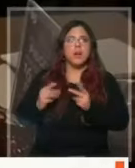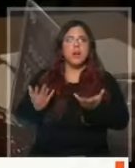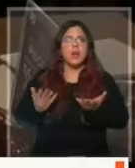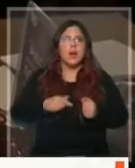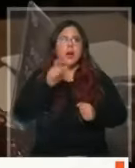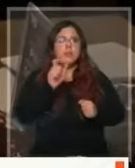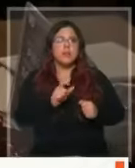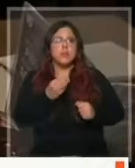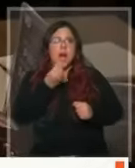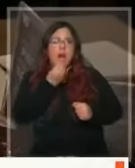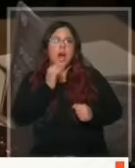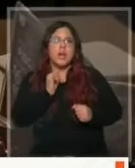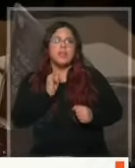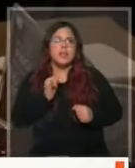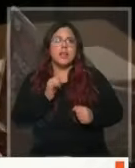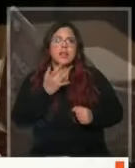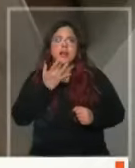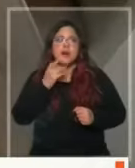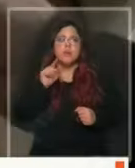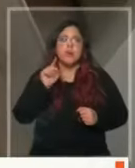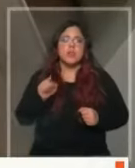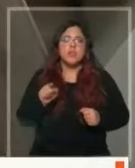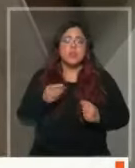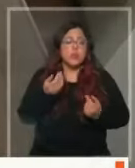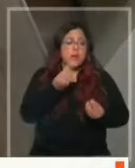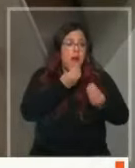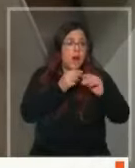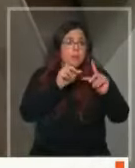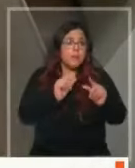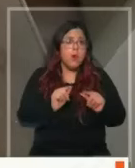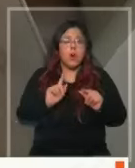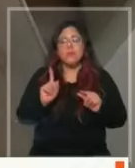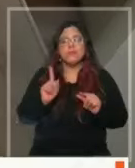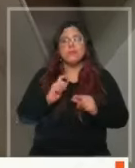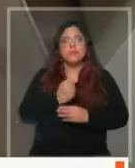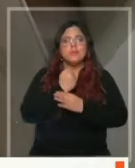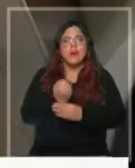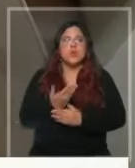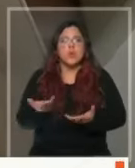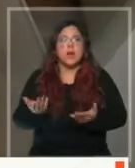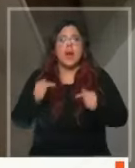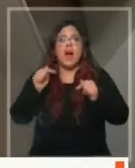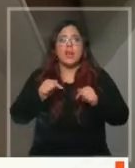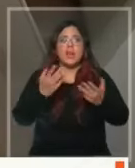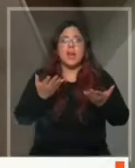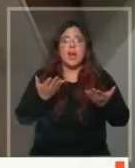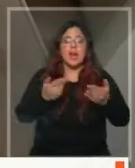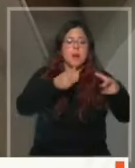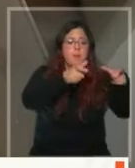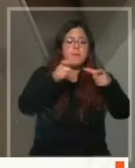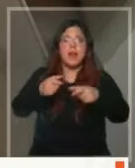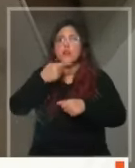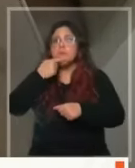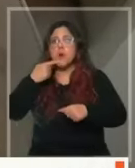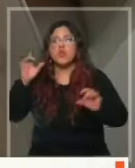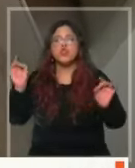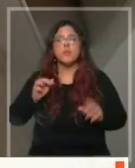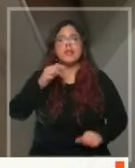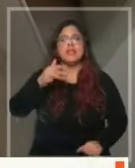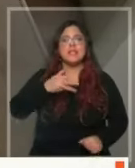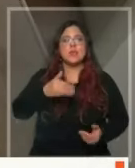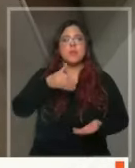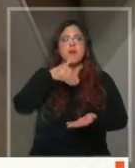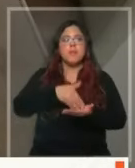harto, porque si vaya a comer poquito no te sirve. Lo que ve aquí son las opciones de platos y postres que puede encontrar a solo